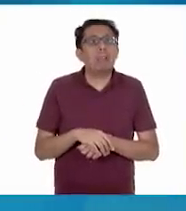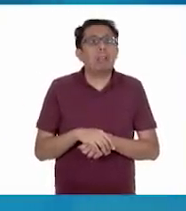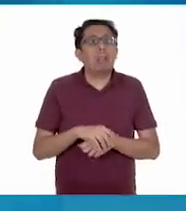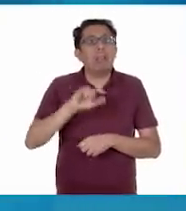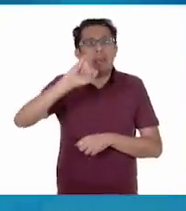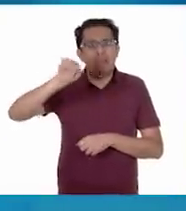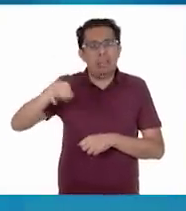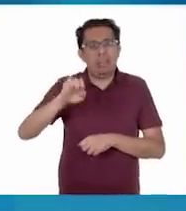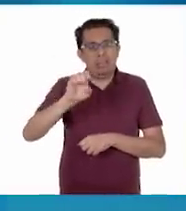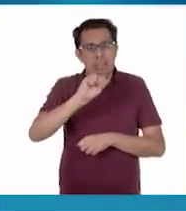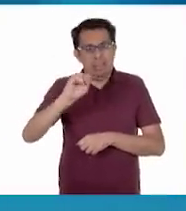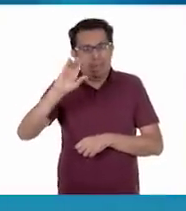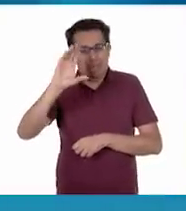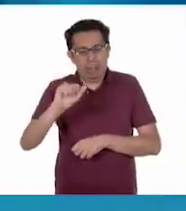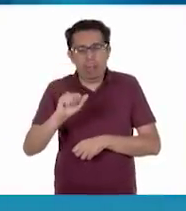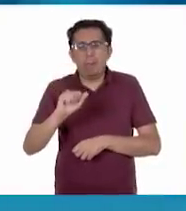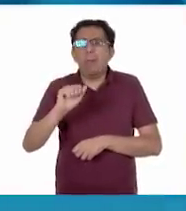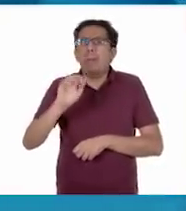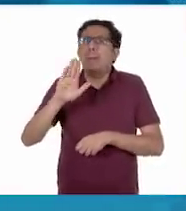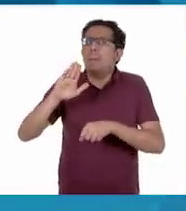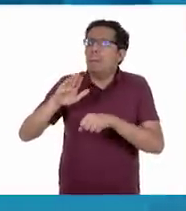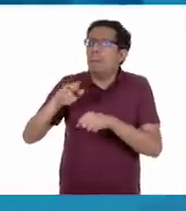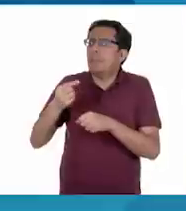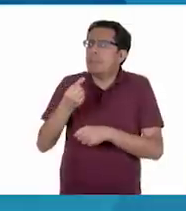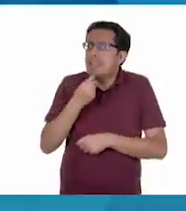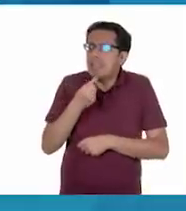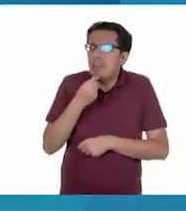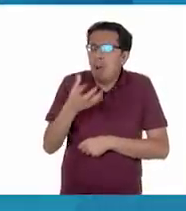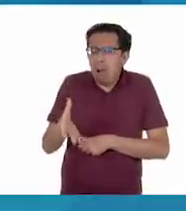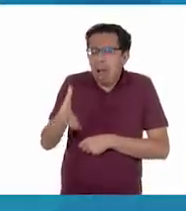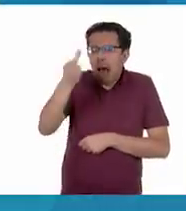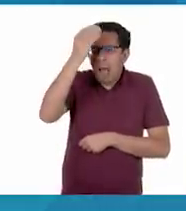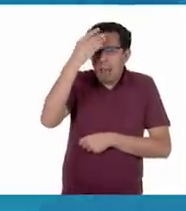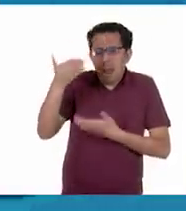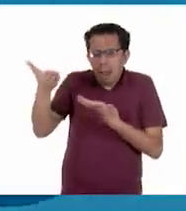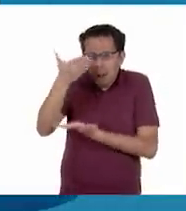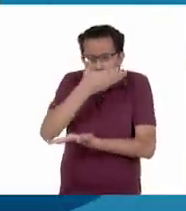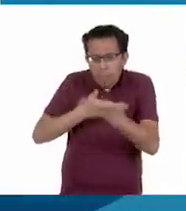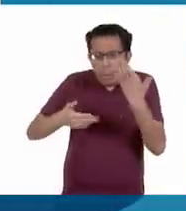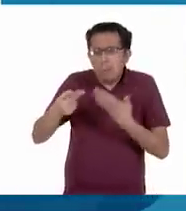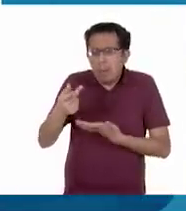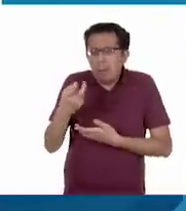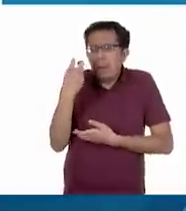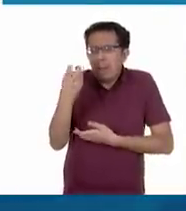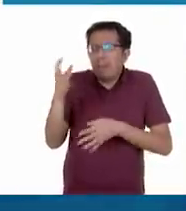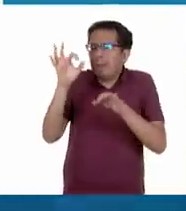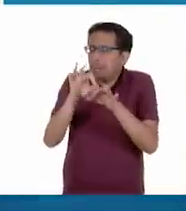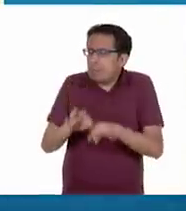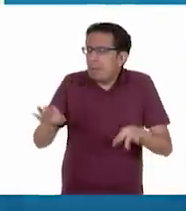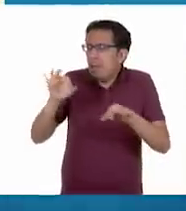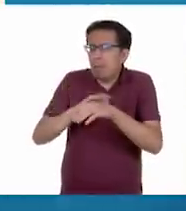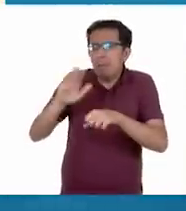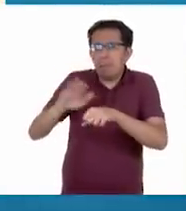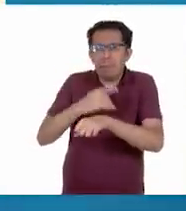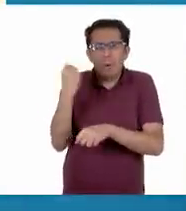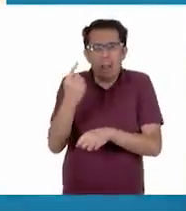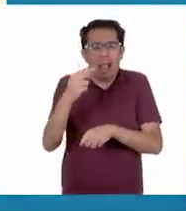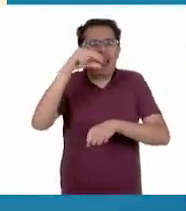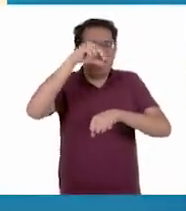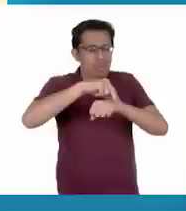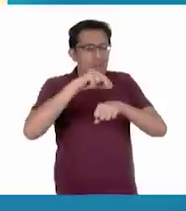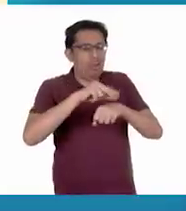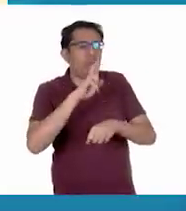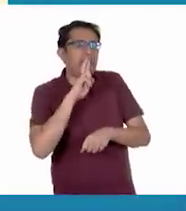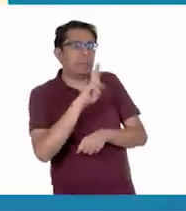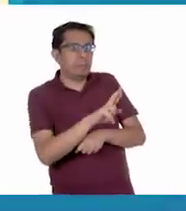Jessica, ¿por qué es importante que un niño aprenda a convivir con un perro? La doctora Luz,